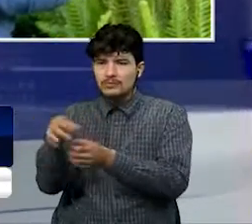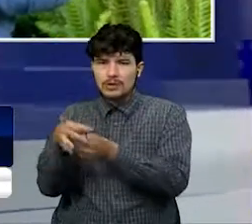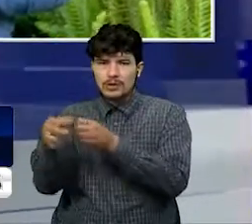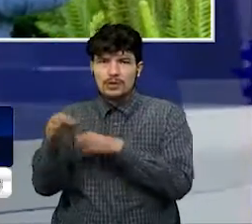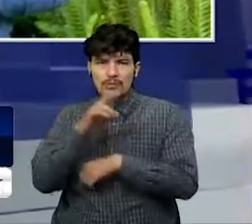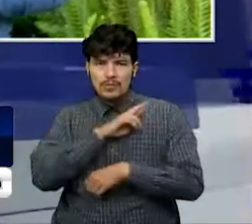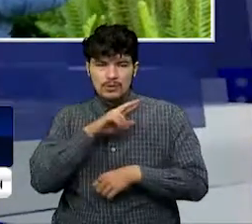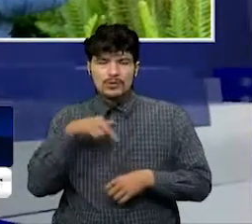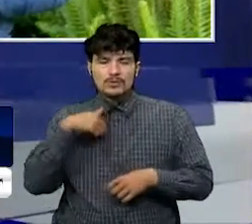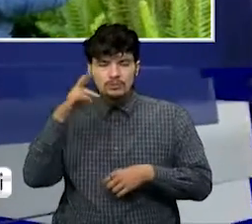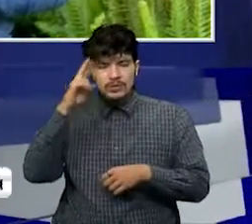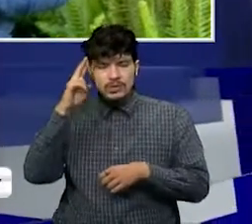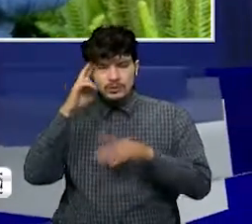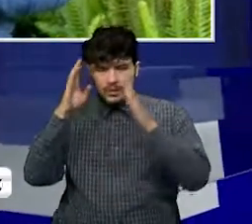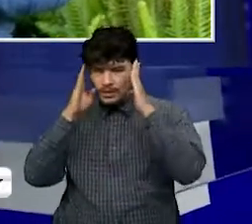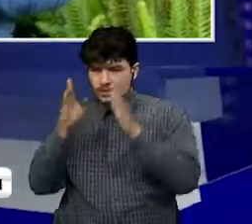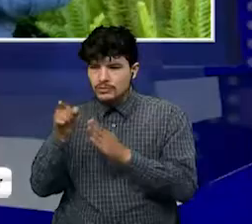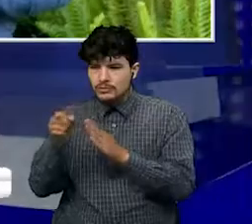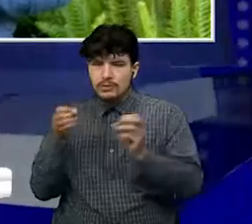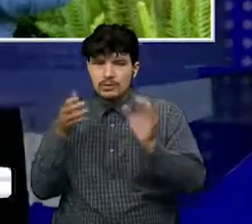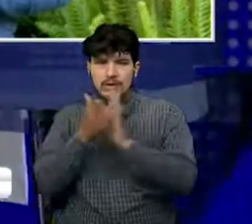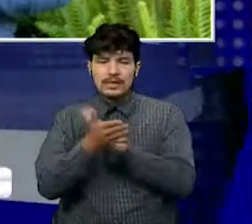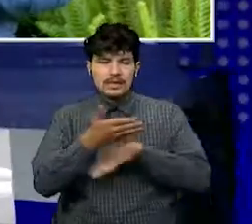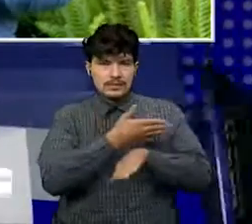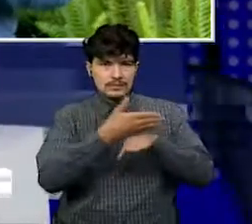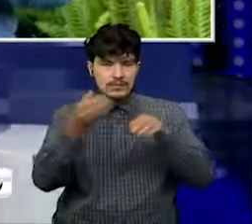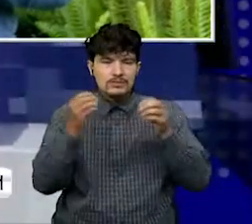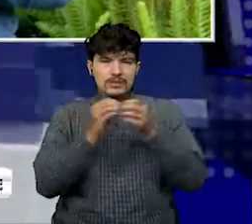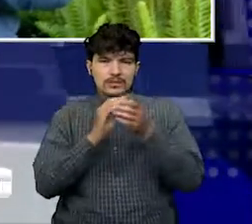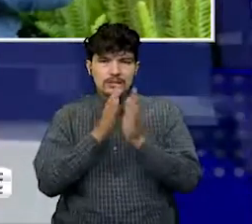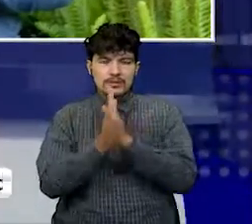al desarrollo de esta información. Por ahora me despido para